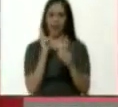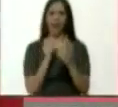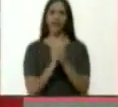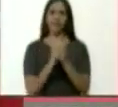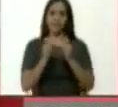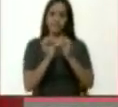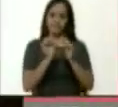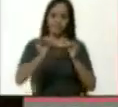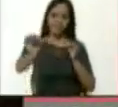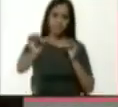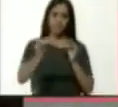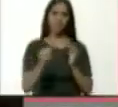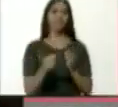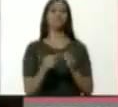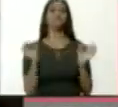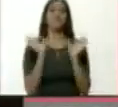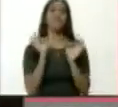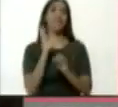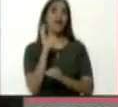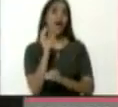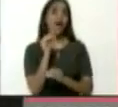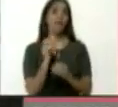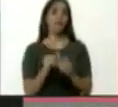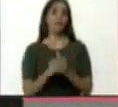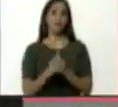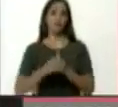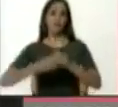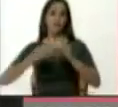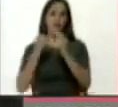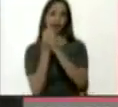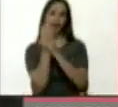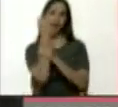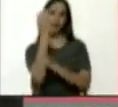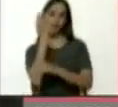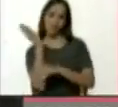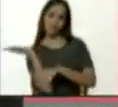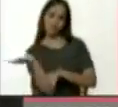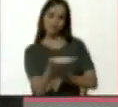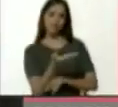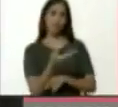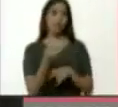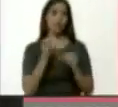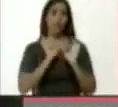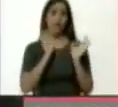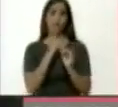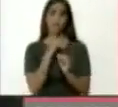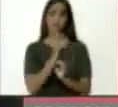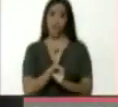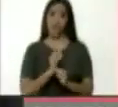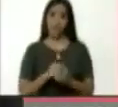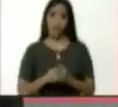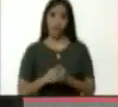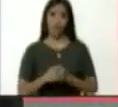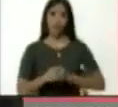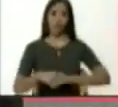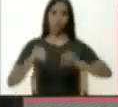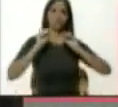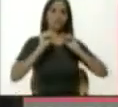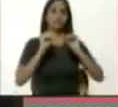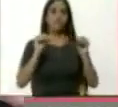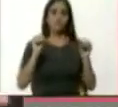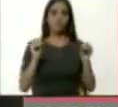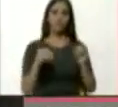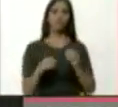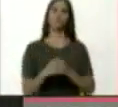arribota. Nadie habla de las deforestaciones. Nadie habla de las denuncias, de los garimpeiros que